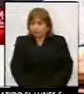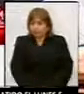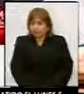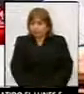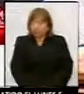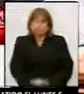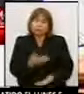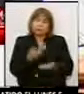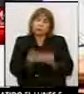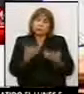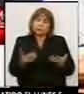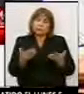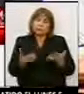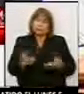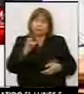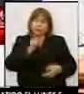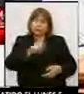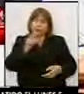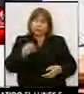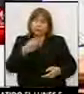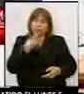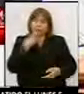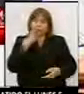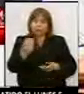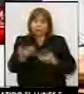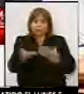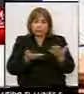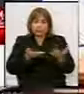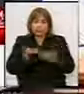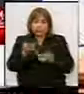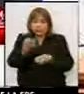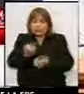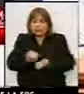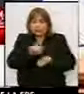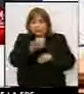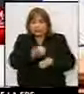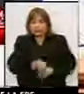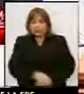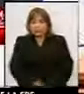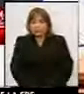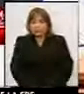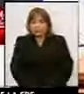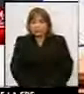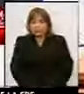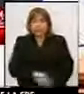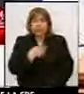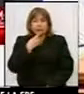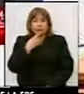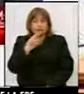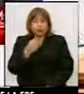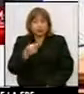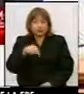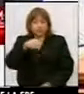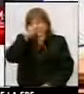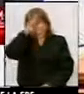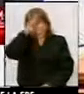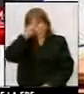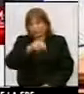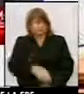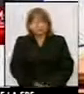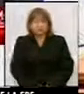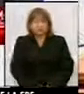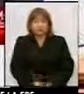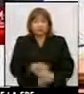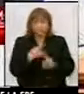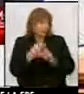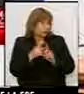los recursos que deberían estar al servicio de los agricultores de este país. Sin